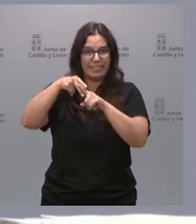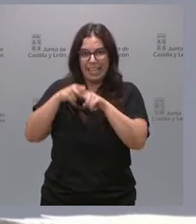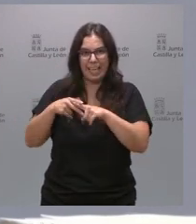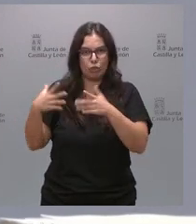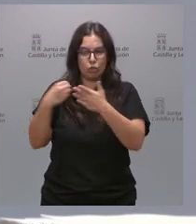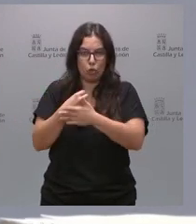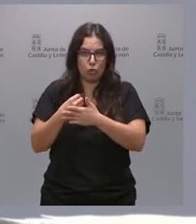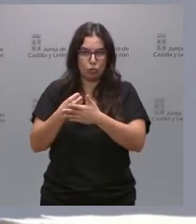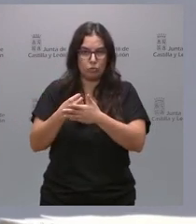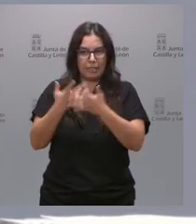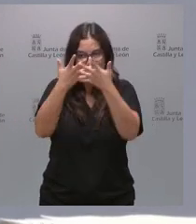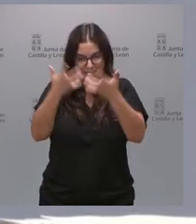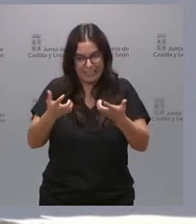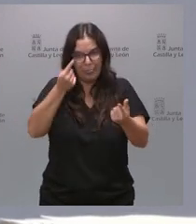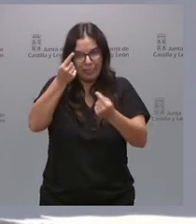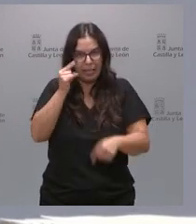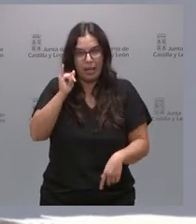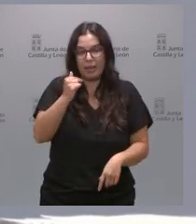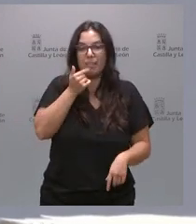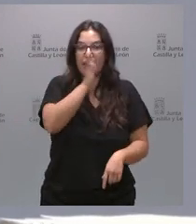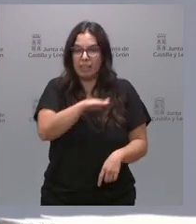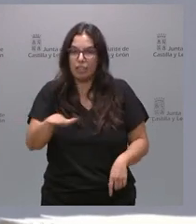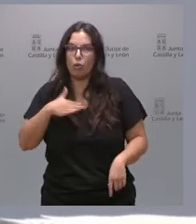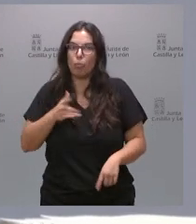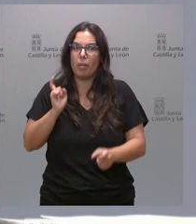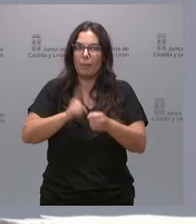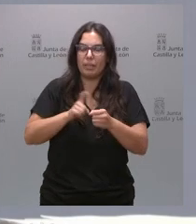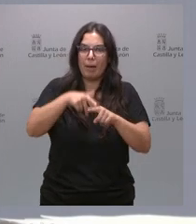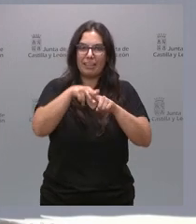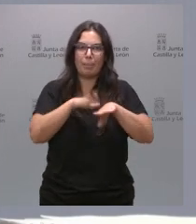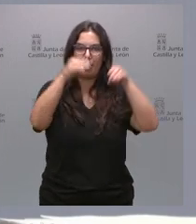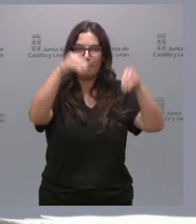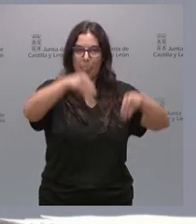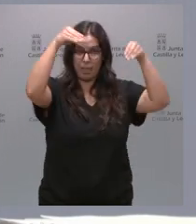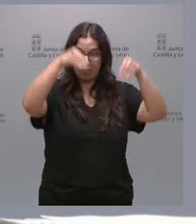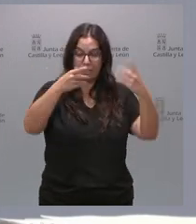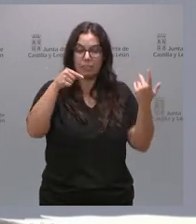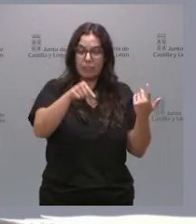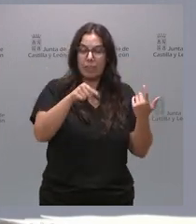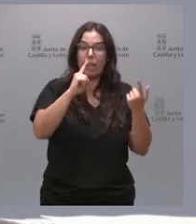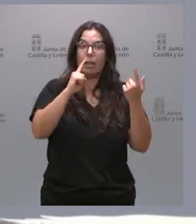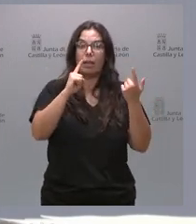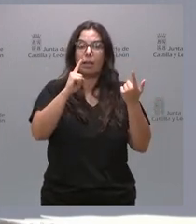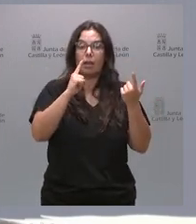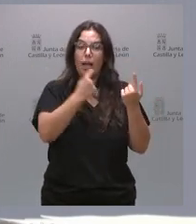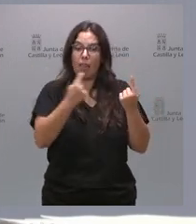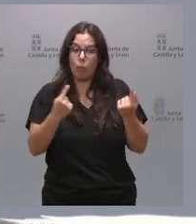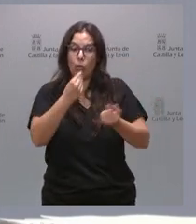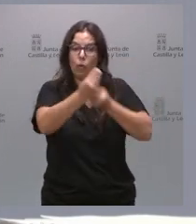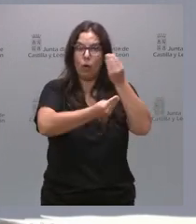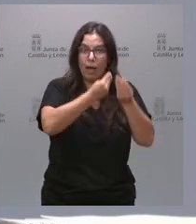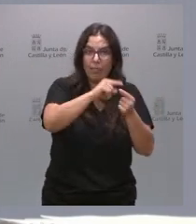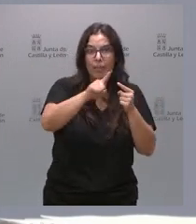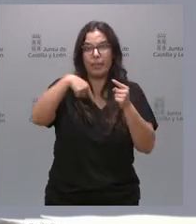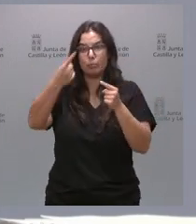banderillas que bueno pues lo detallan específicamente que los niños podrán participar en un taller de cerillas y después de realizar cada uno su par de se